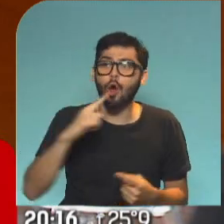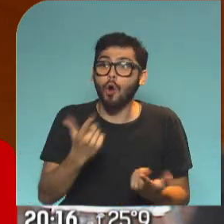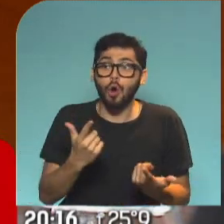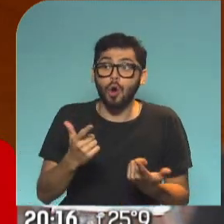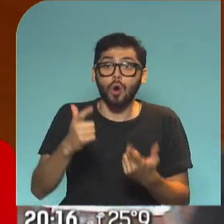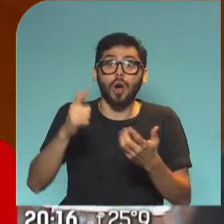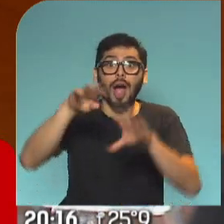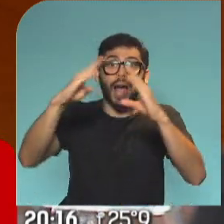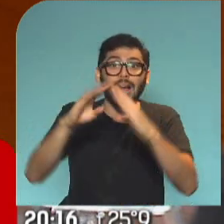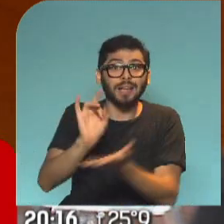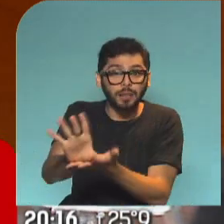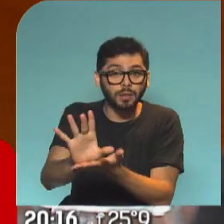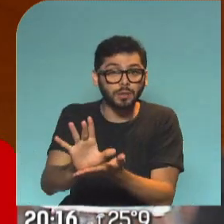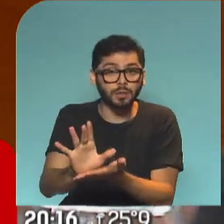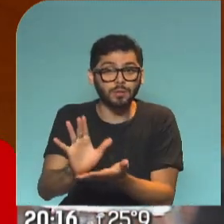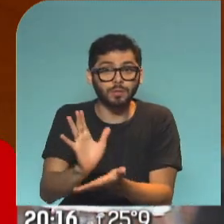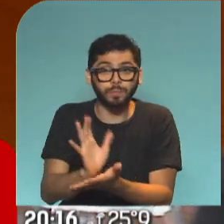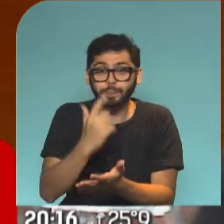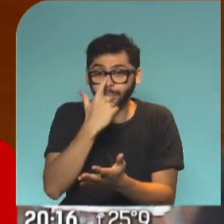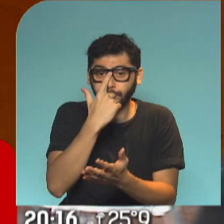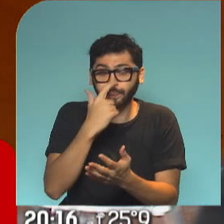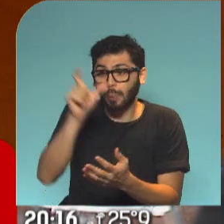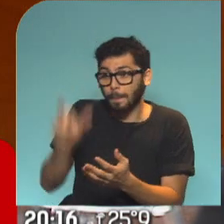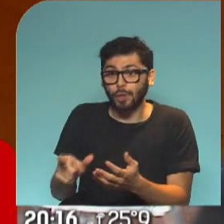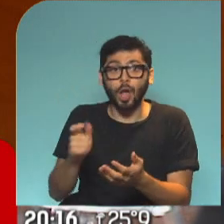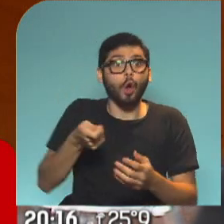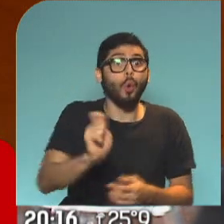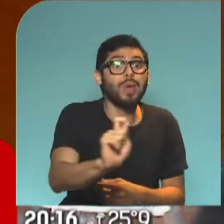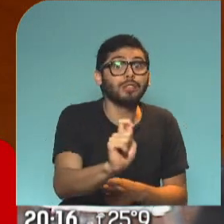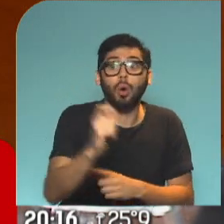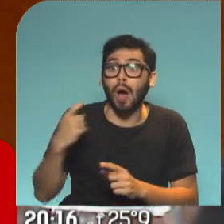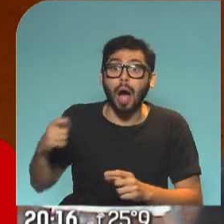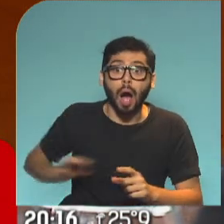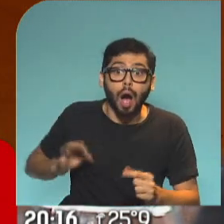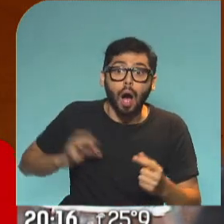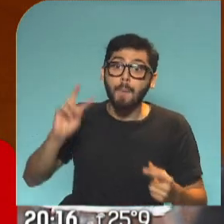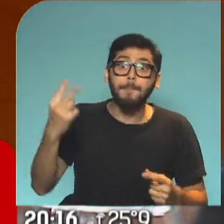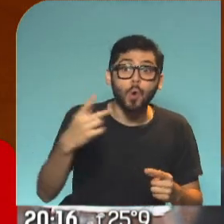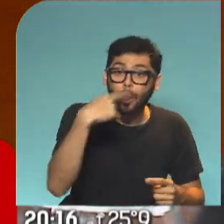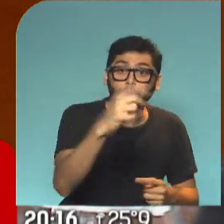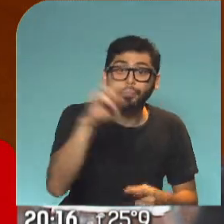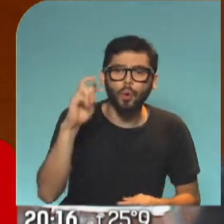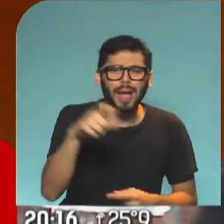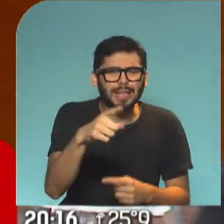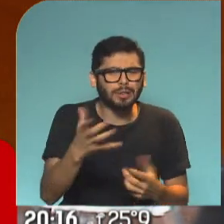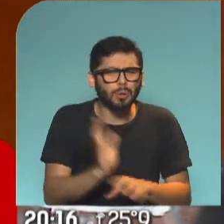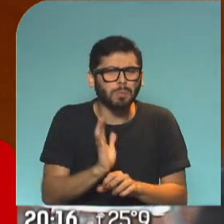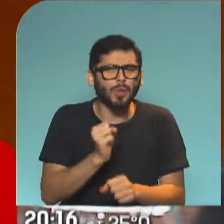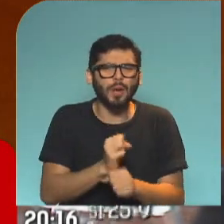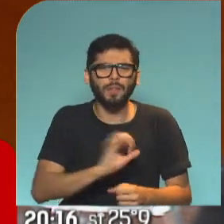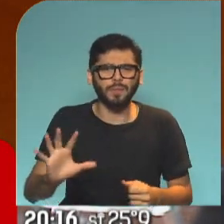juicio previsional nunca lo cobra que el plazo en la presentación porque se murió entonces la verdadera forma hacia desidia inoperancia